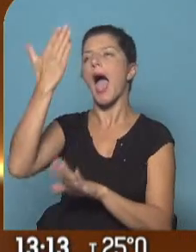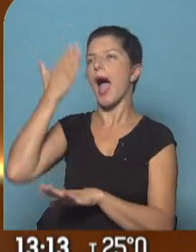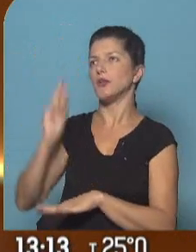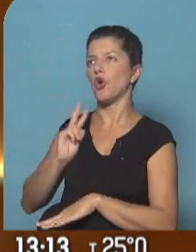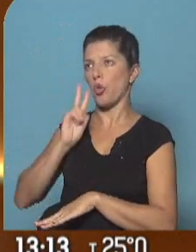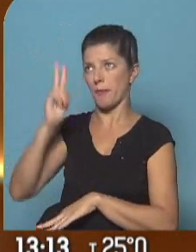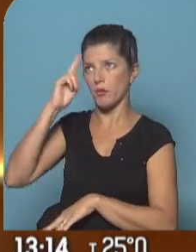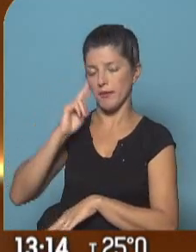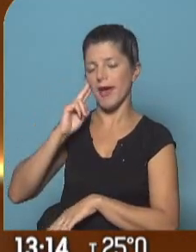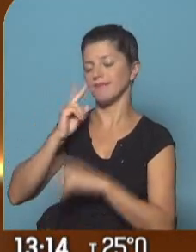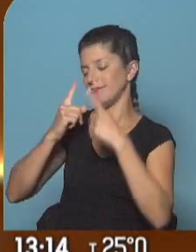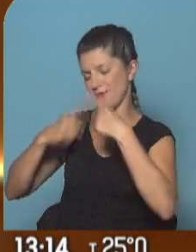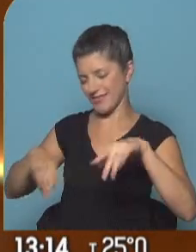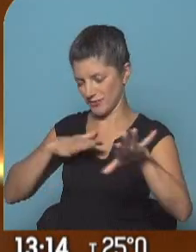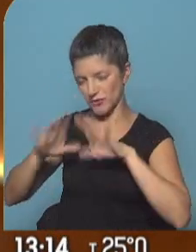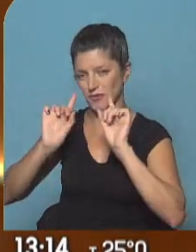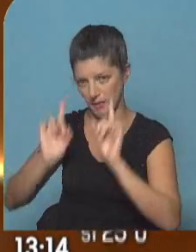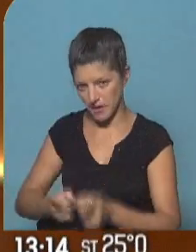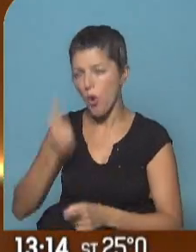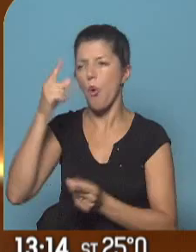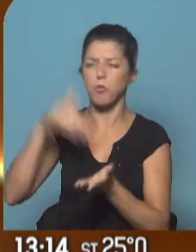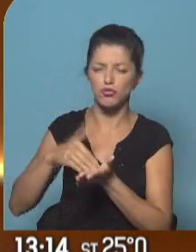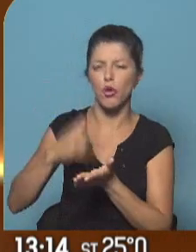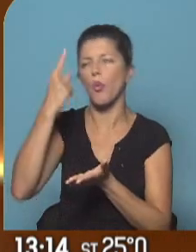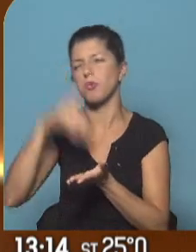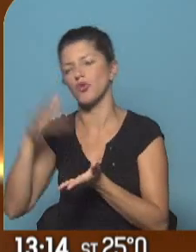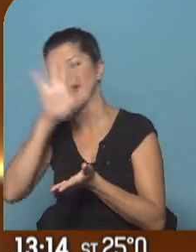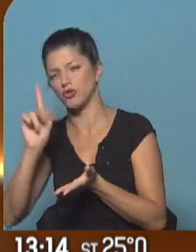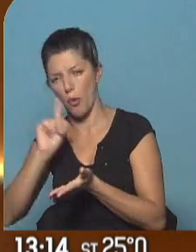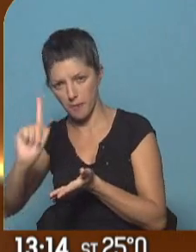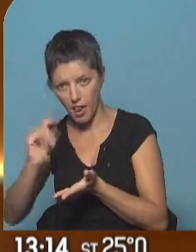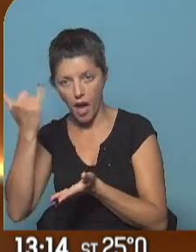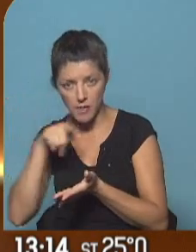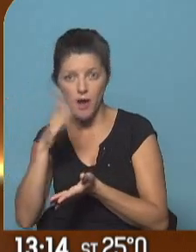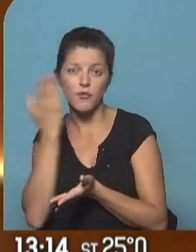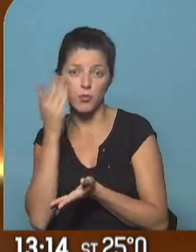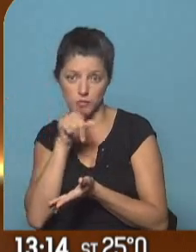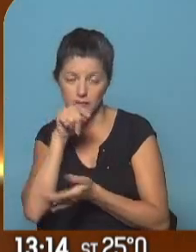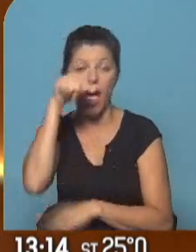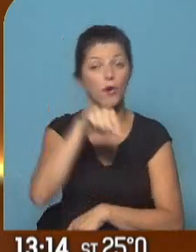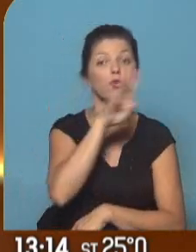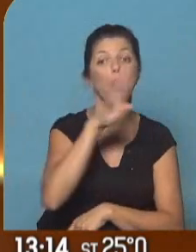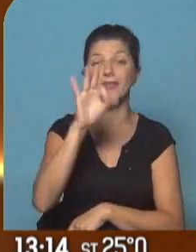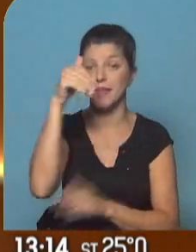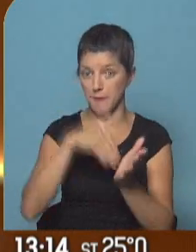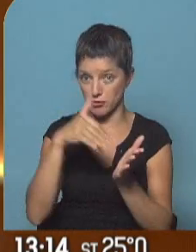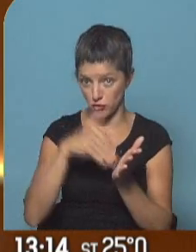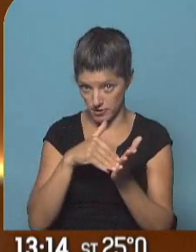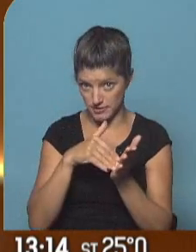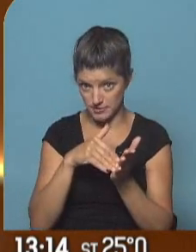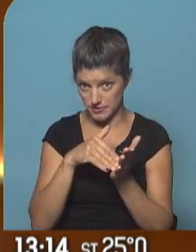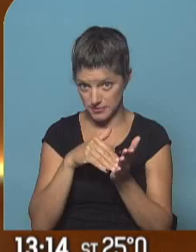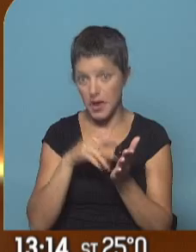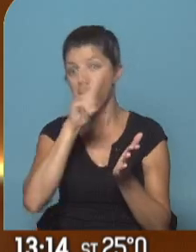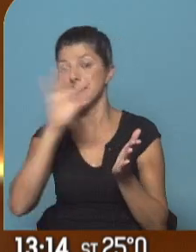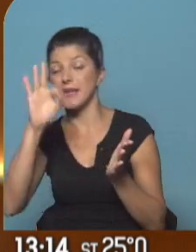En el 2009 había cerca de 1 millón y medio que usaba redes sociales en Irán. Ahora estamos hablando de cerca de 40 millones de personas, 20 millones de personas